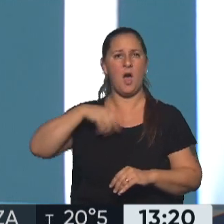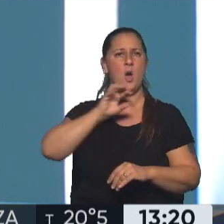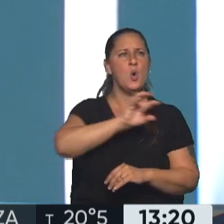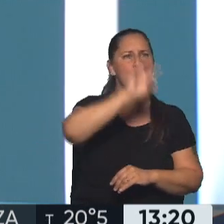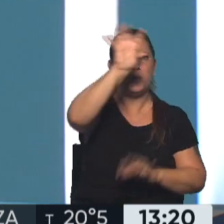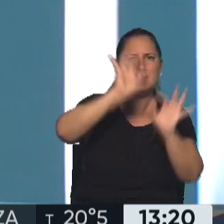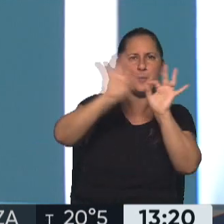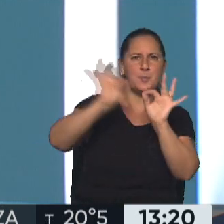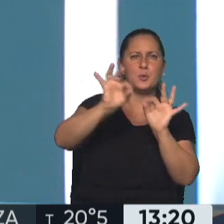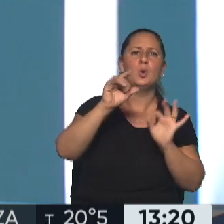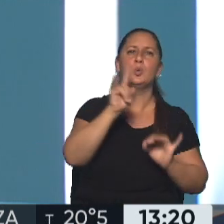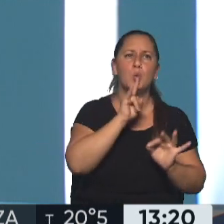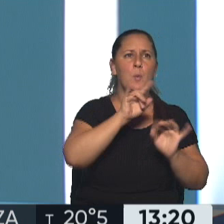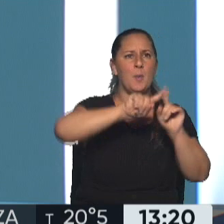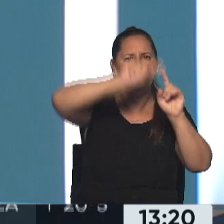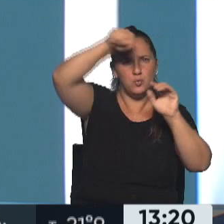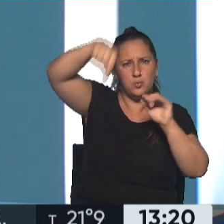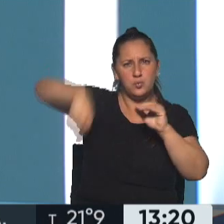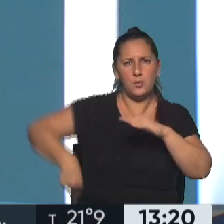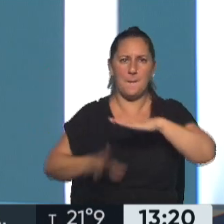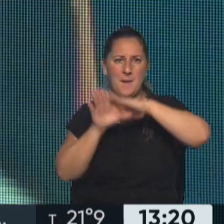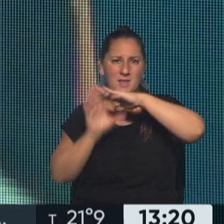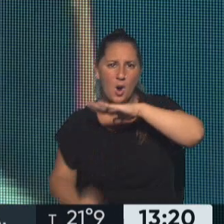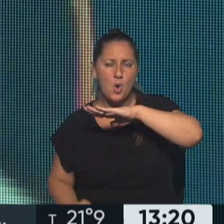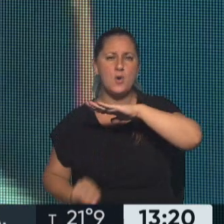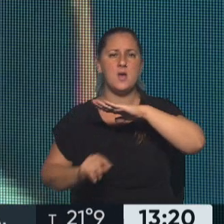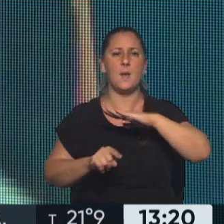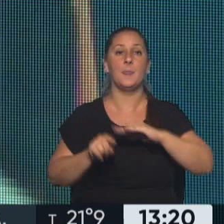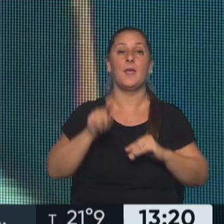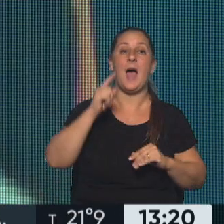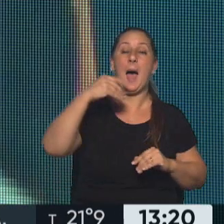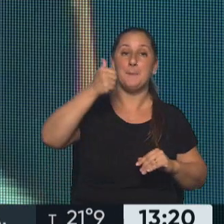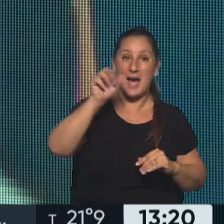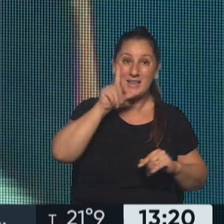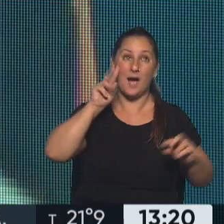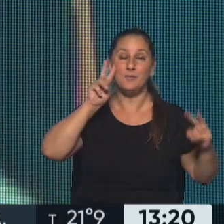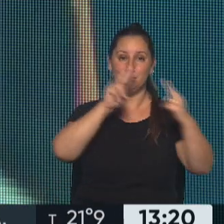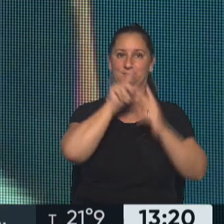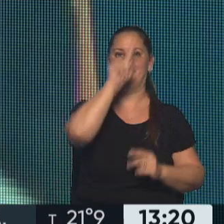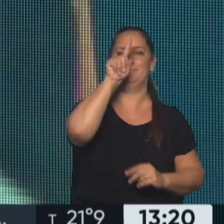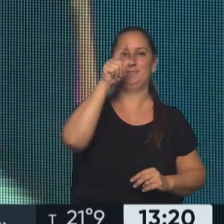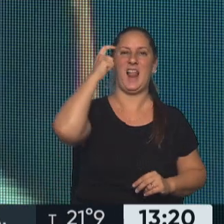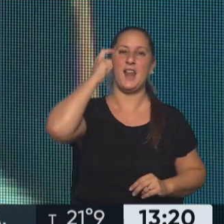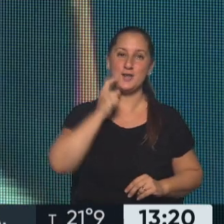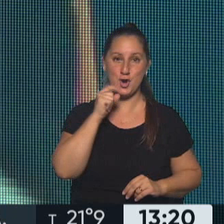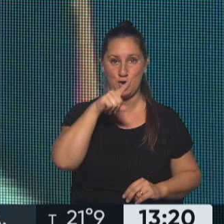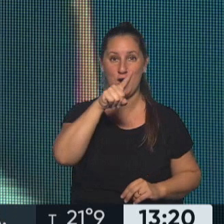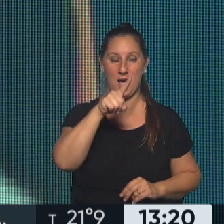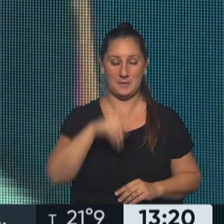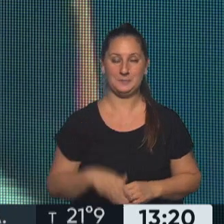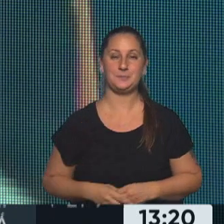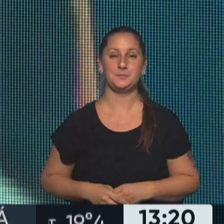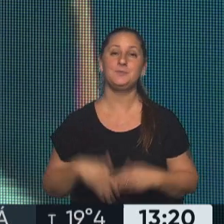tucumán y que luego se fue a la patagonia no y también al norte voy a ella la dieron en la rioja claro a ella le dieron en la rioja por esto que decimos